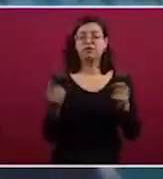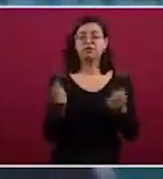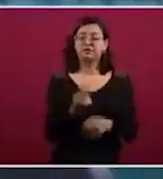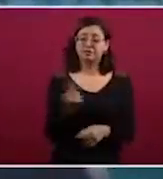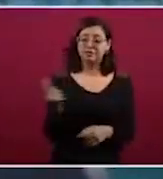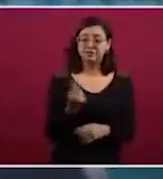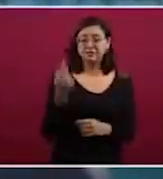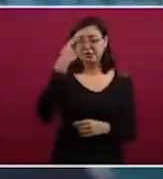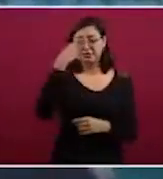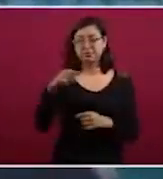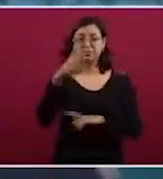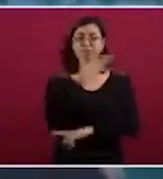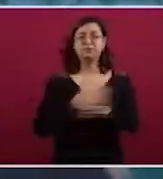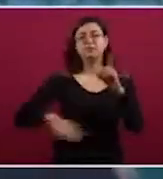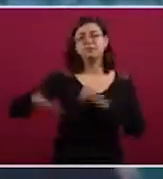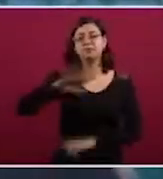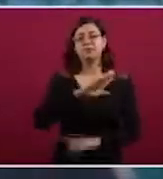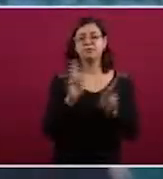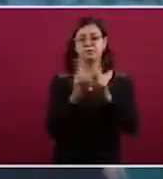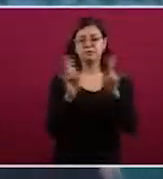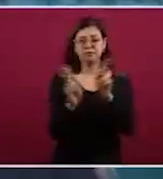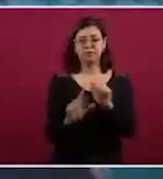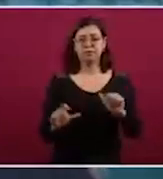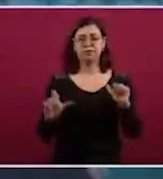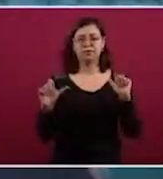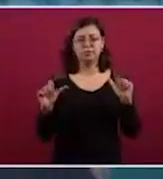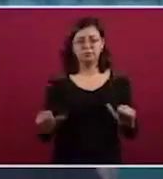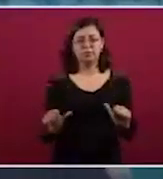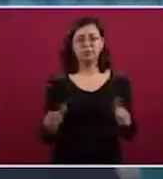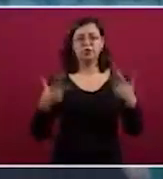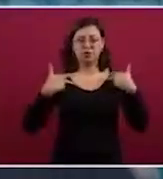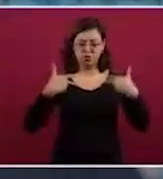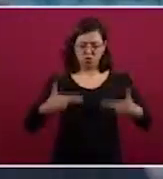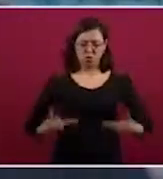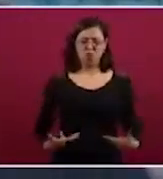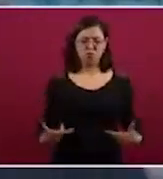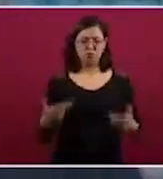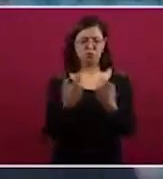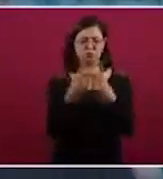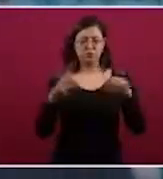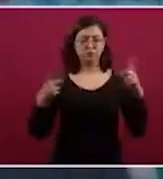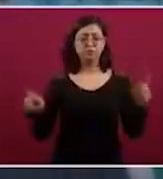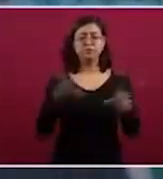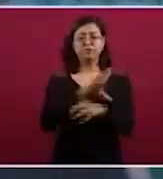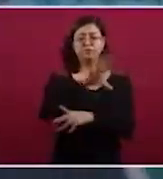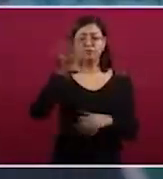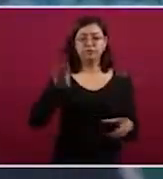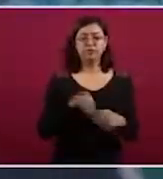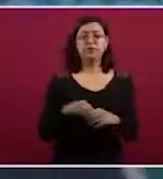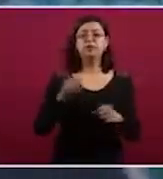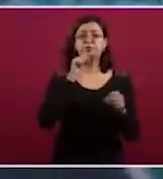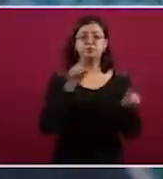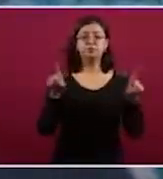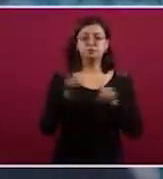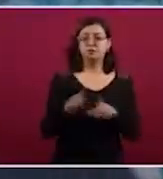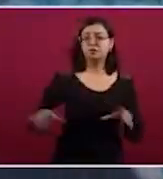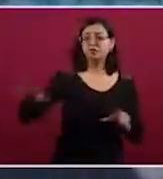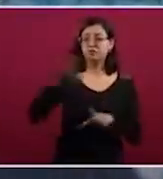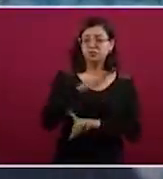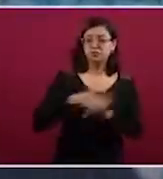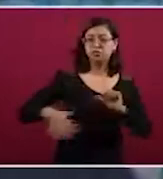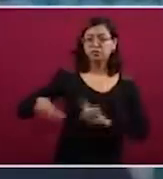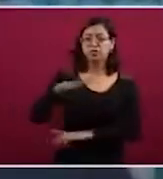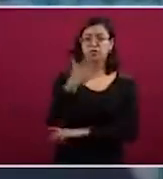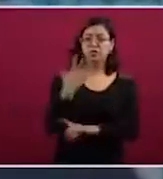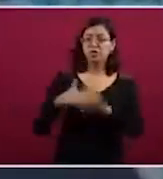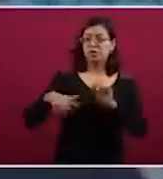sociedades pacíficas con pleno potencial humano y desarrollo sostenible.